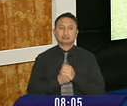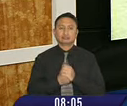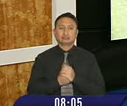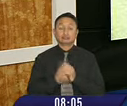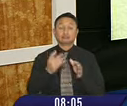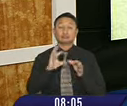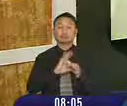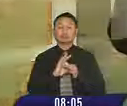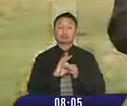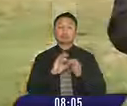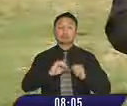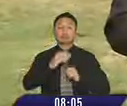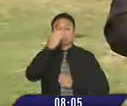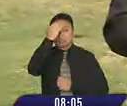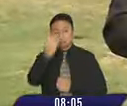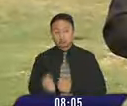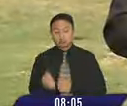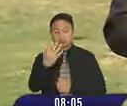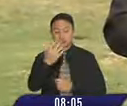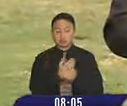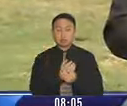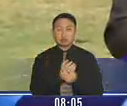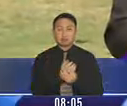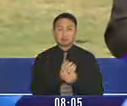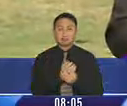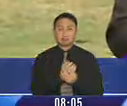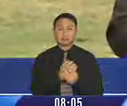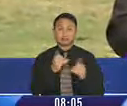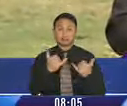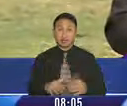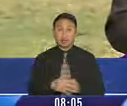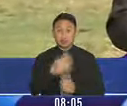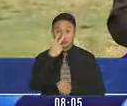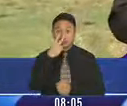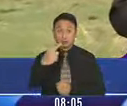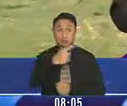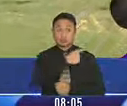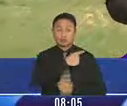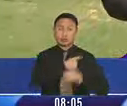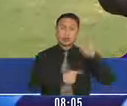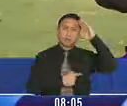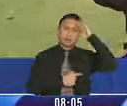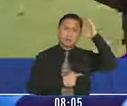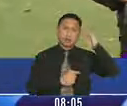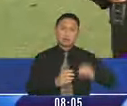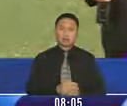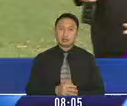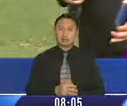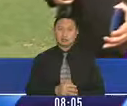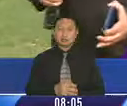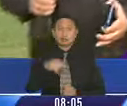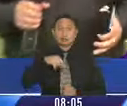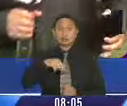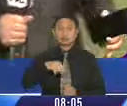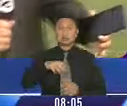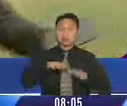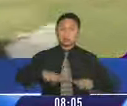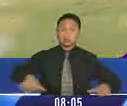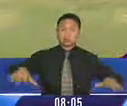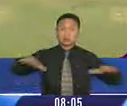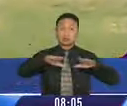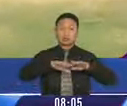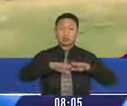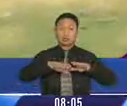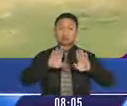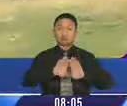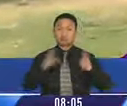Compañeros de estudios, buenos días. Como observan ustedes, ya la Policía Nacional Criminalística ha desalojado el lugar, la